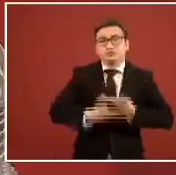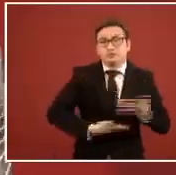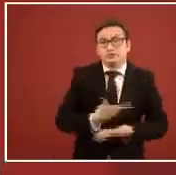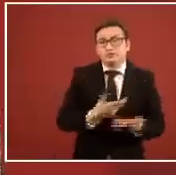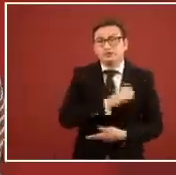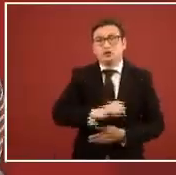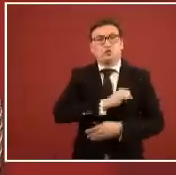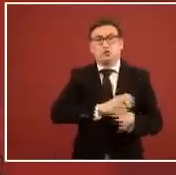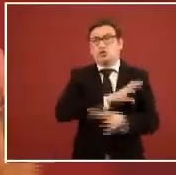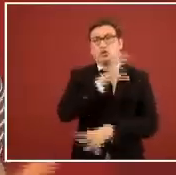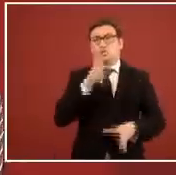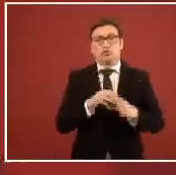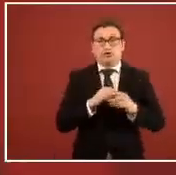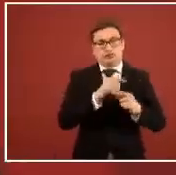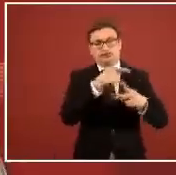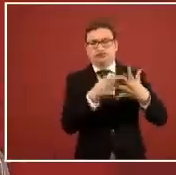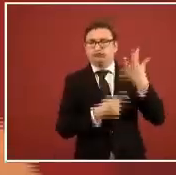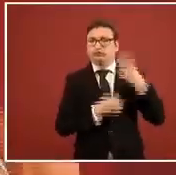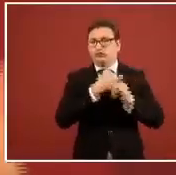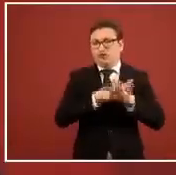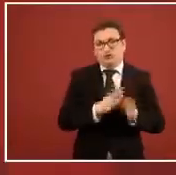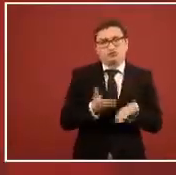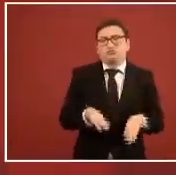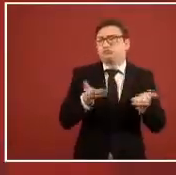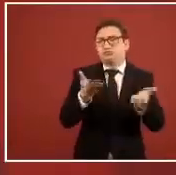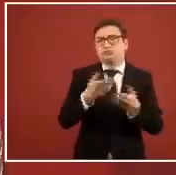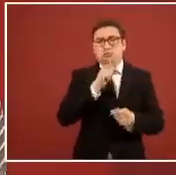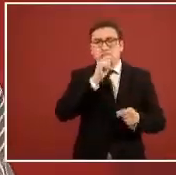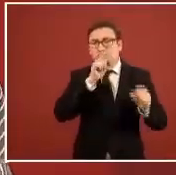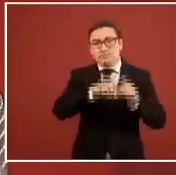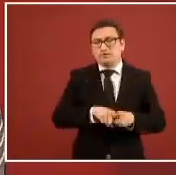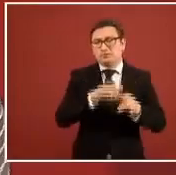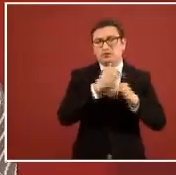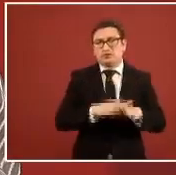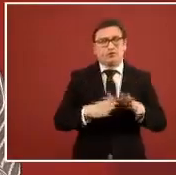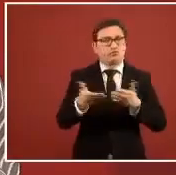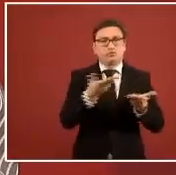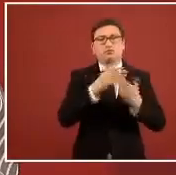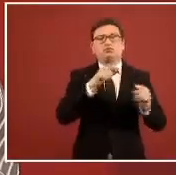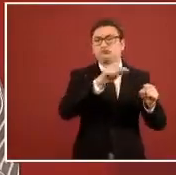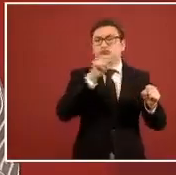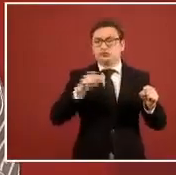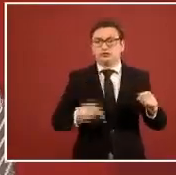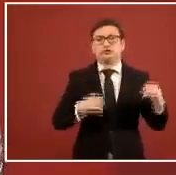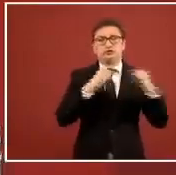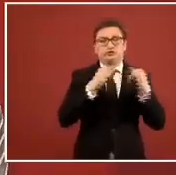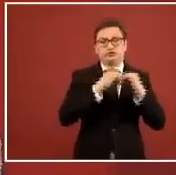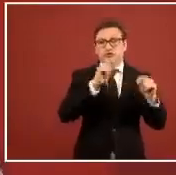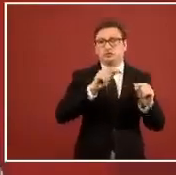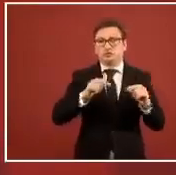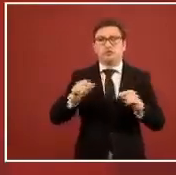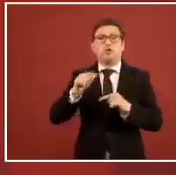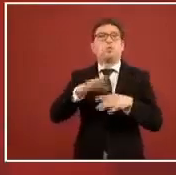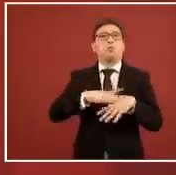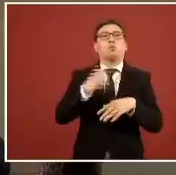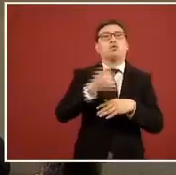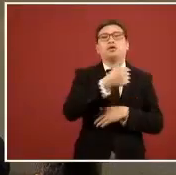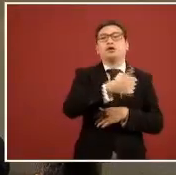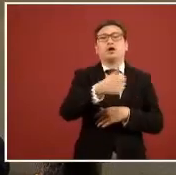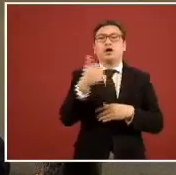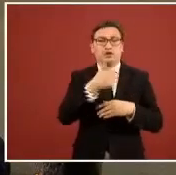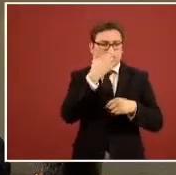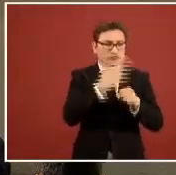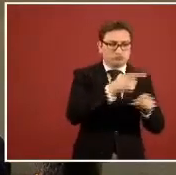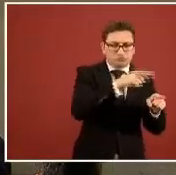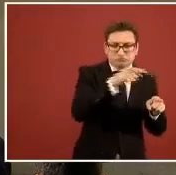Entonces, es más o menos gruesamente la misma información para todas las instituciones, porque cada quien está haciendo lo que